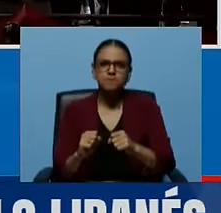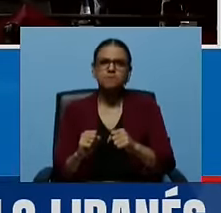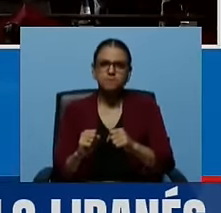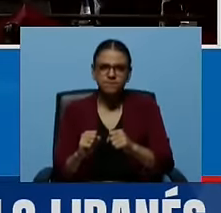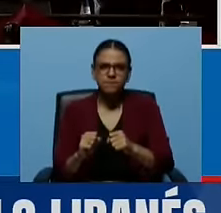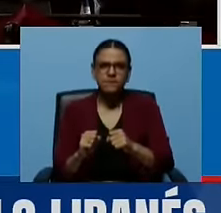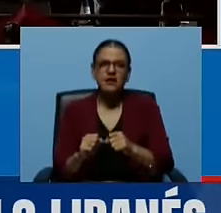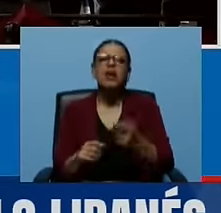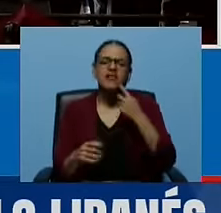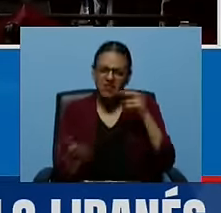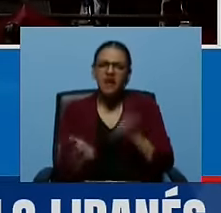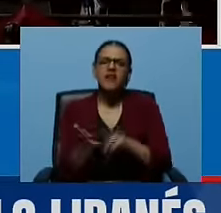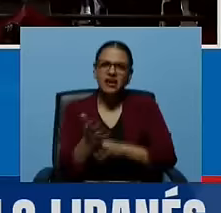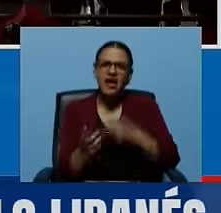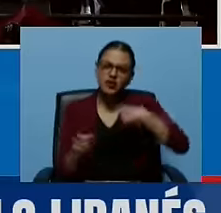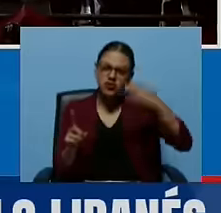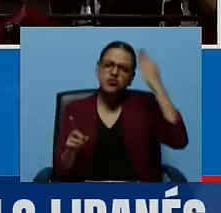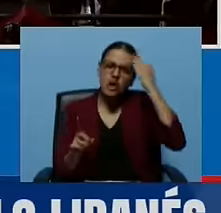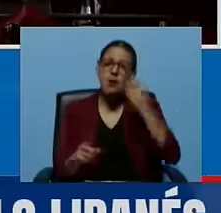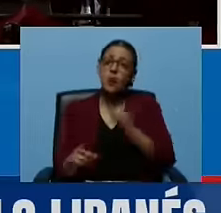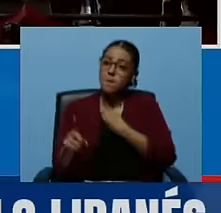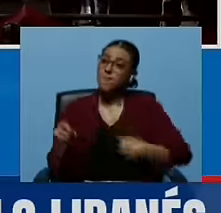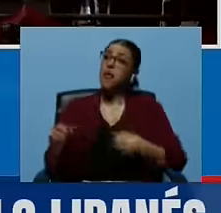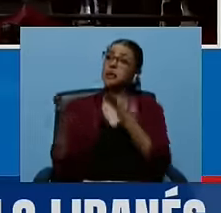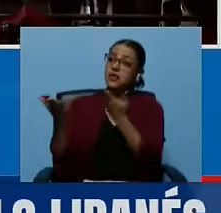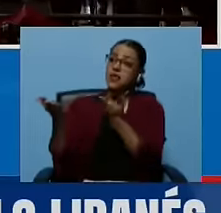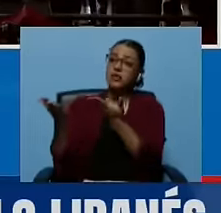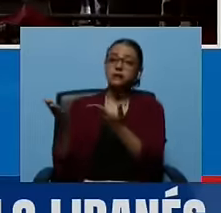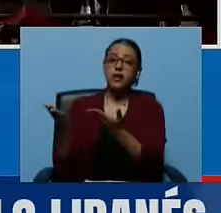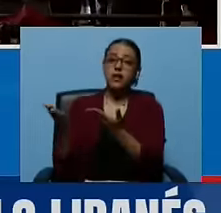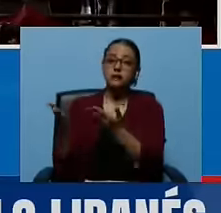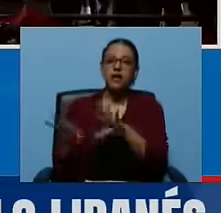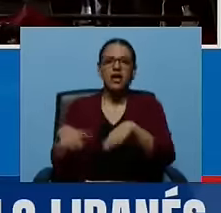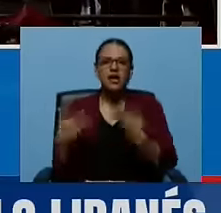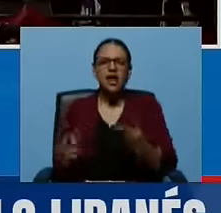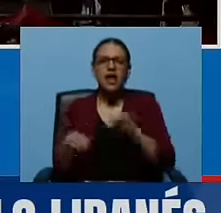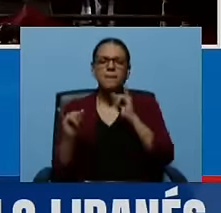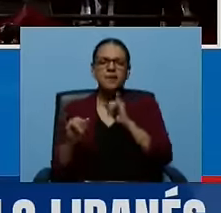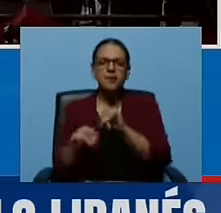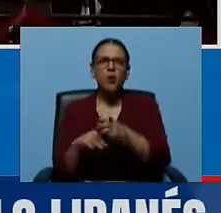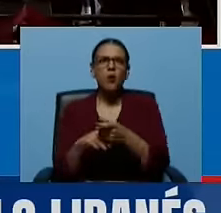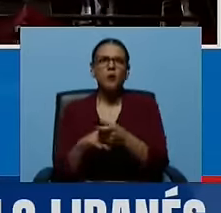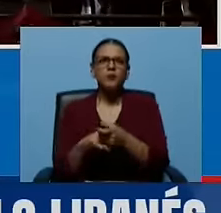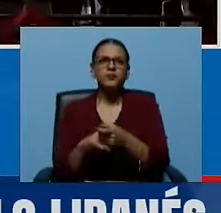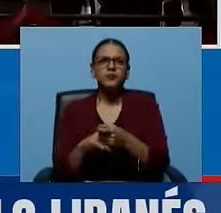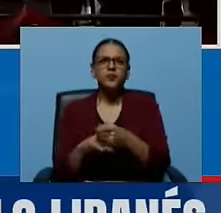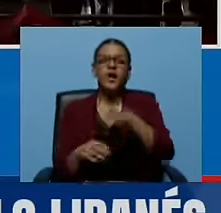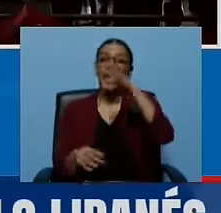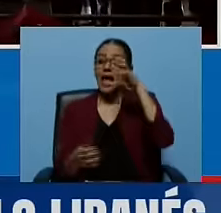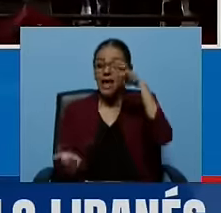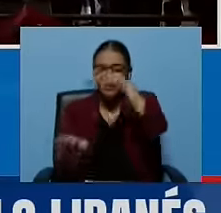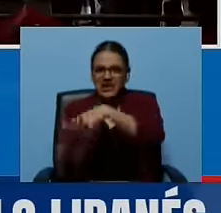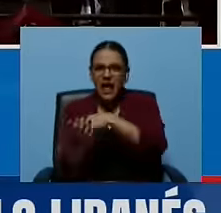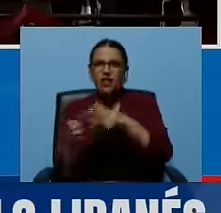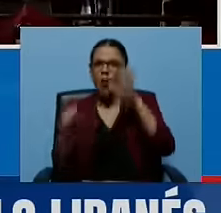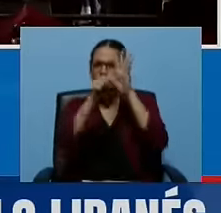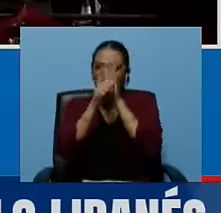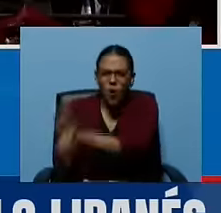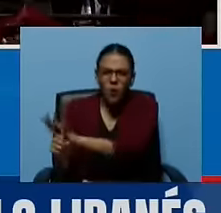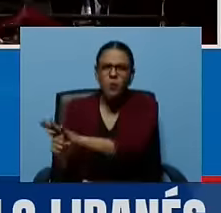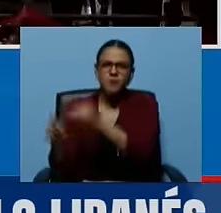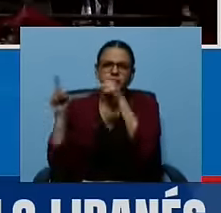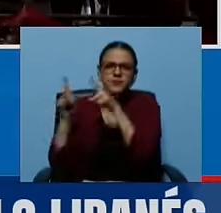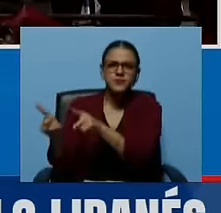con certeza, señor presidente, al Estado colono, ocupante,